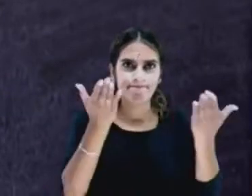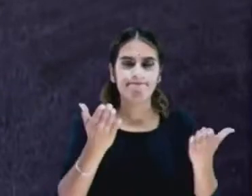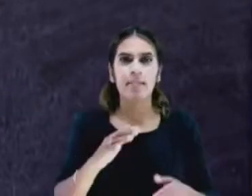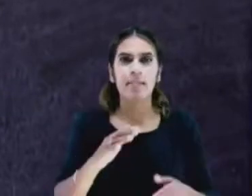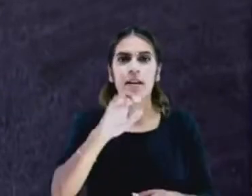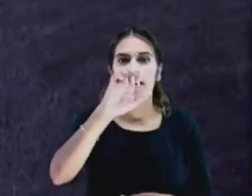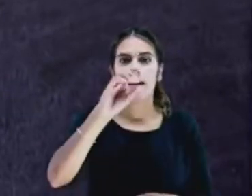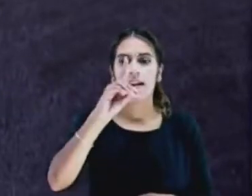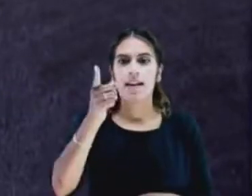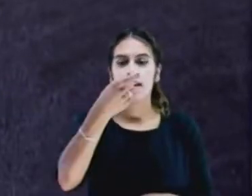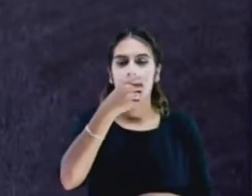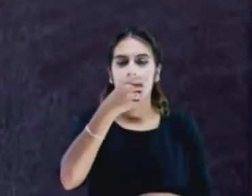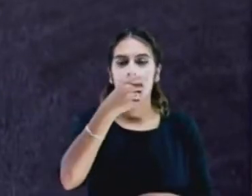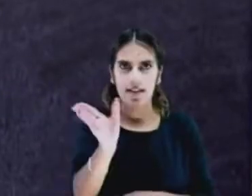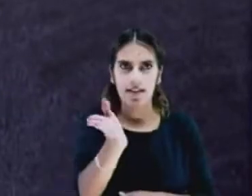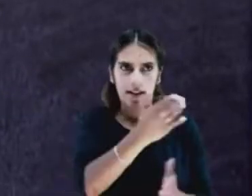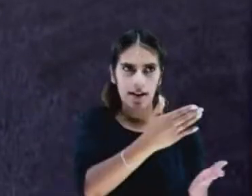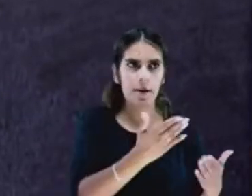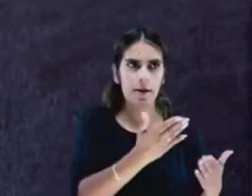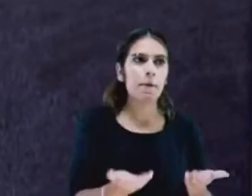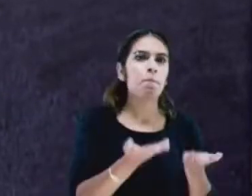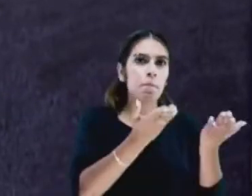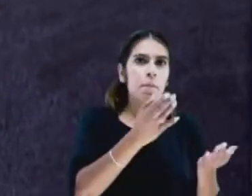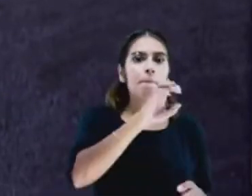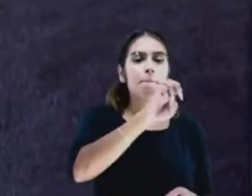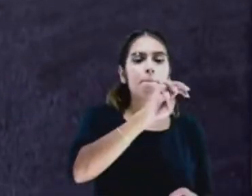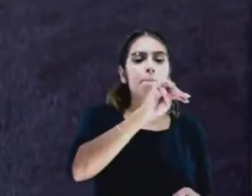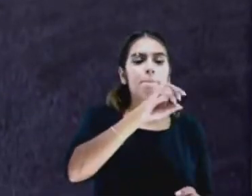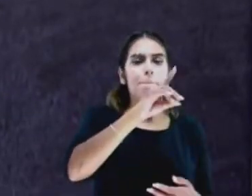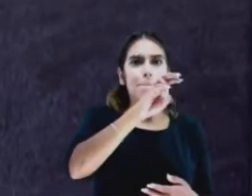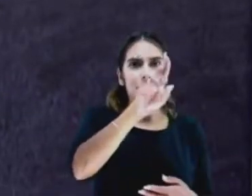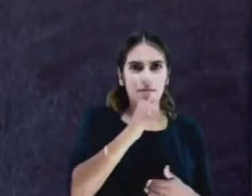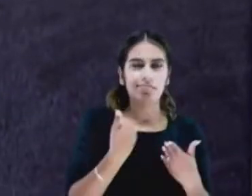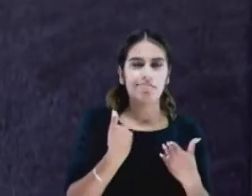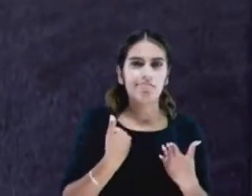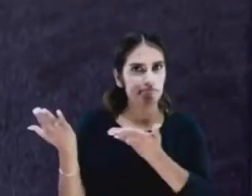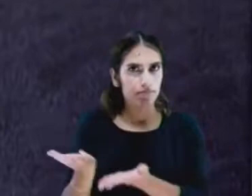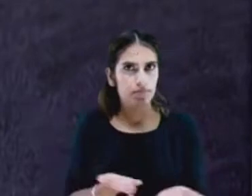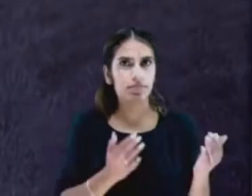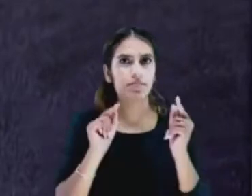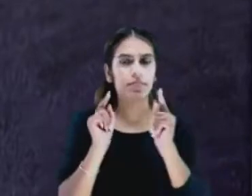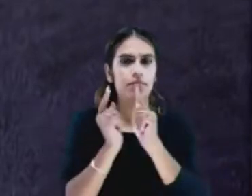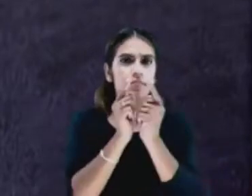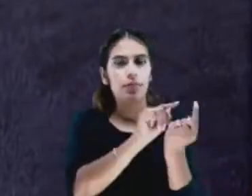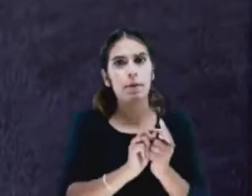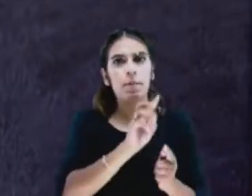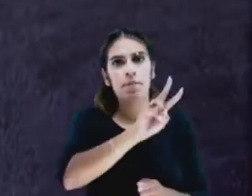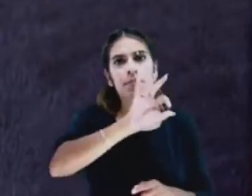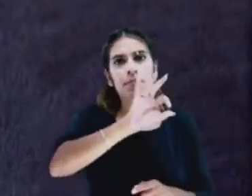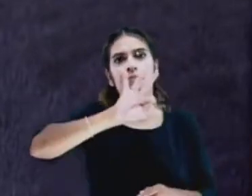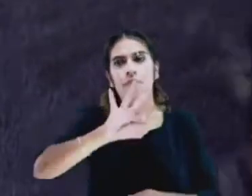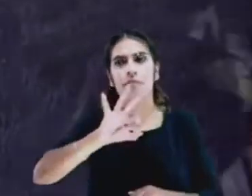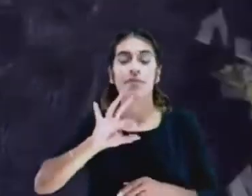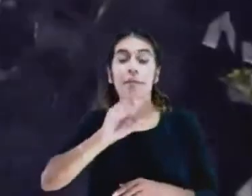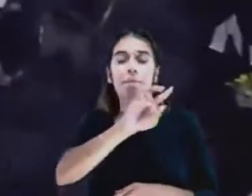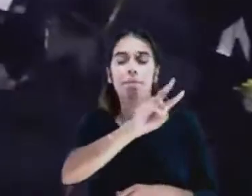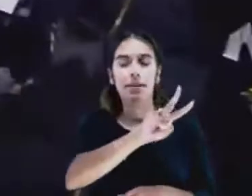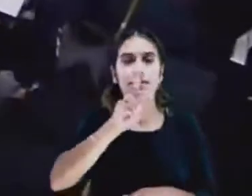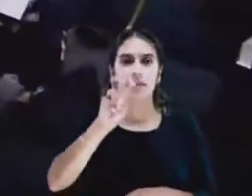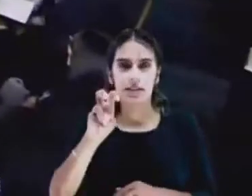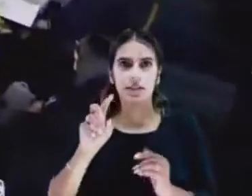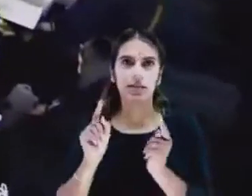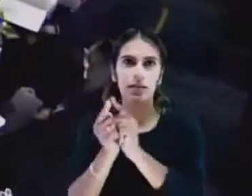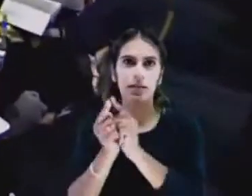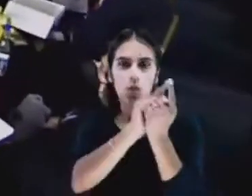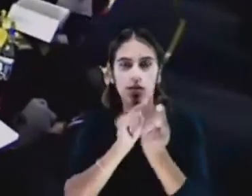doctor méndez bienvenidos al vigésimo séptimo encuentro de la jurisdicción de lo contencioso-administrativo administración de